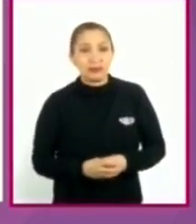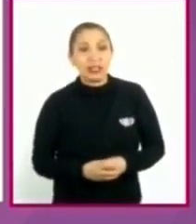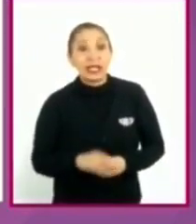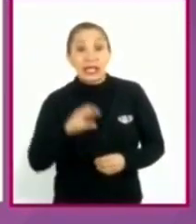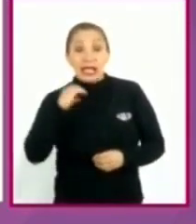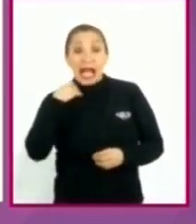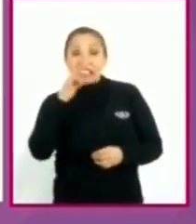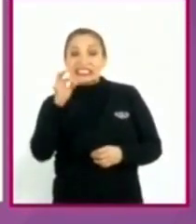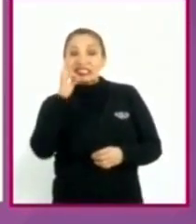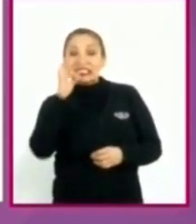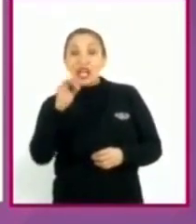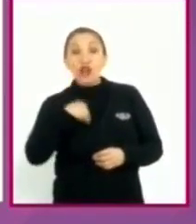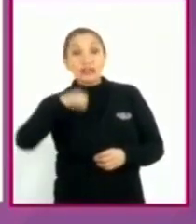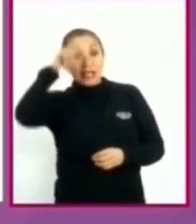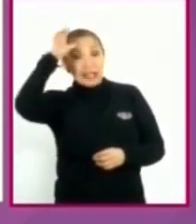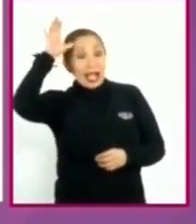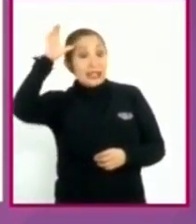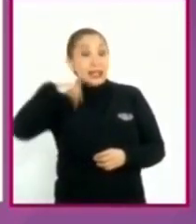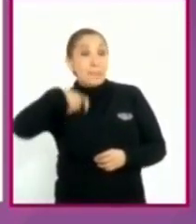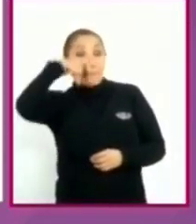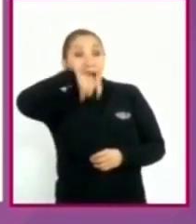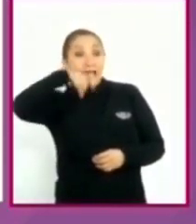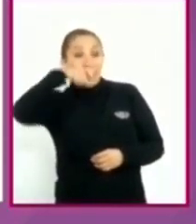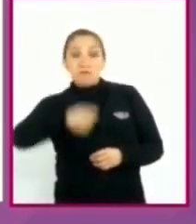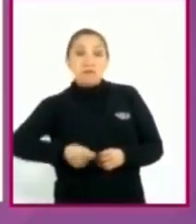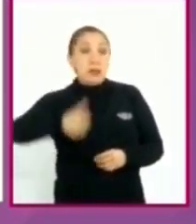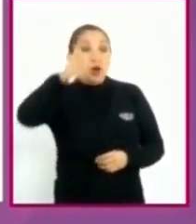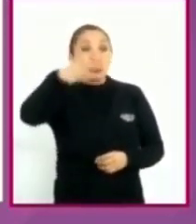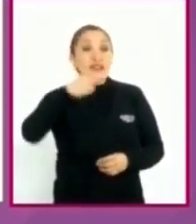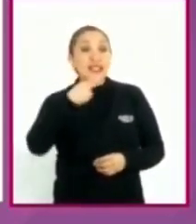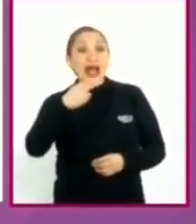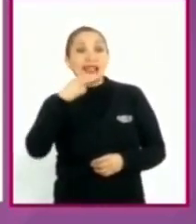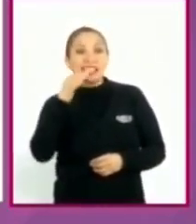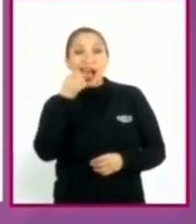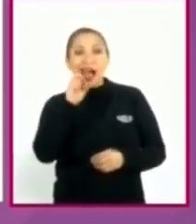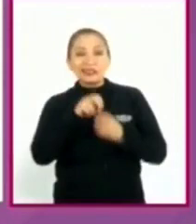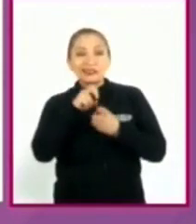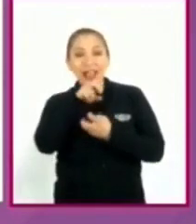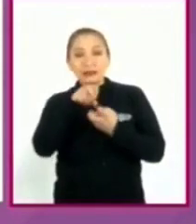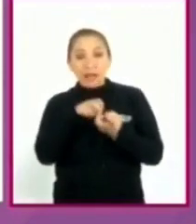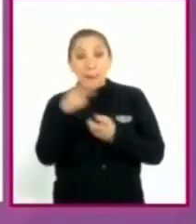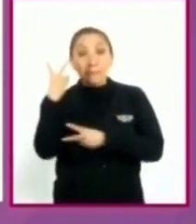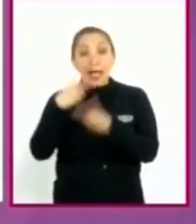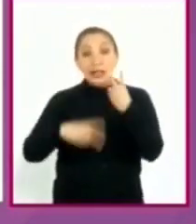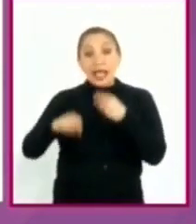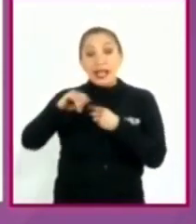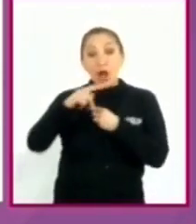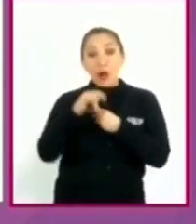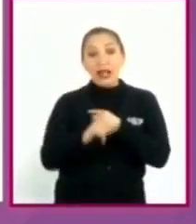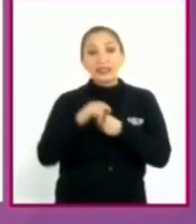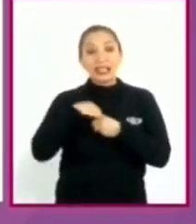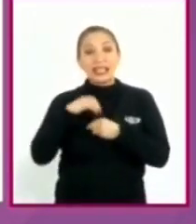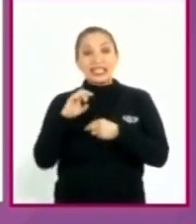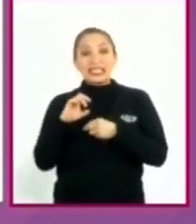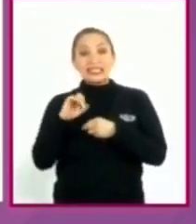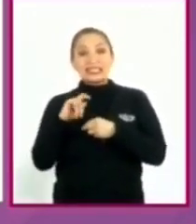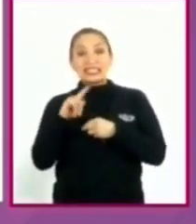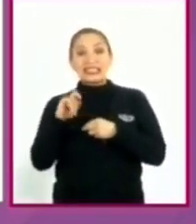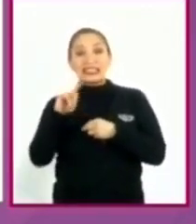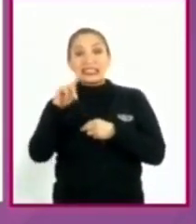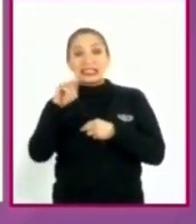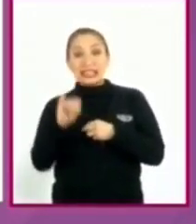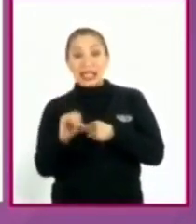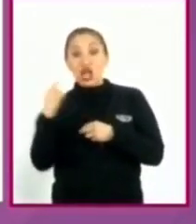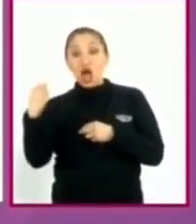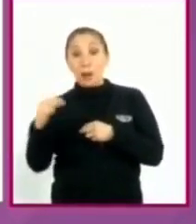Chicle. Los aztecas y mayas fueron pioneros en usar la goma de mascar. Proviene del náhuatl Xitli, nombre